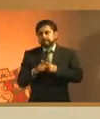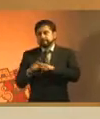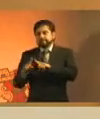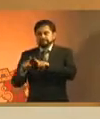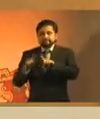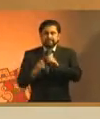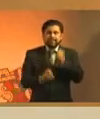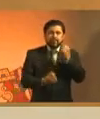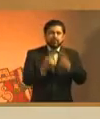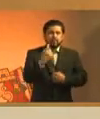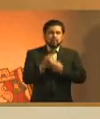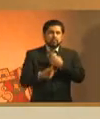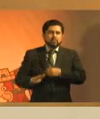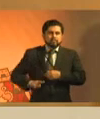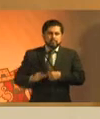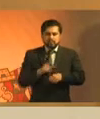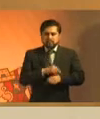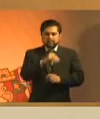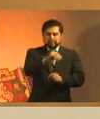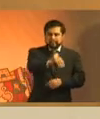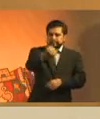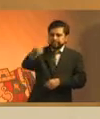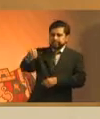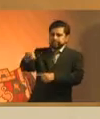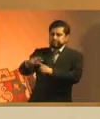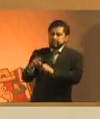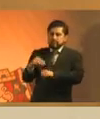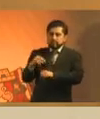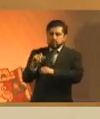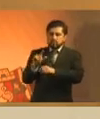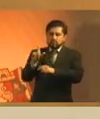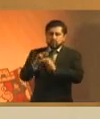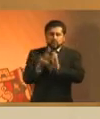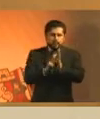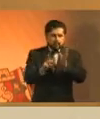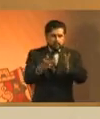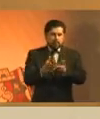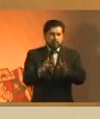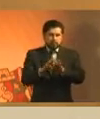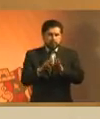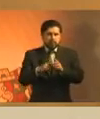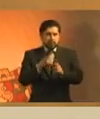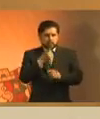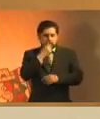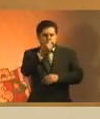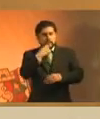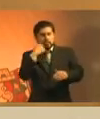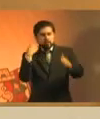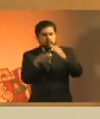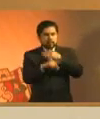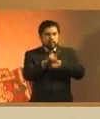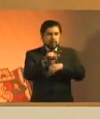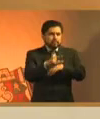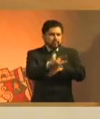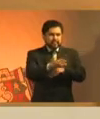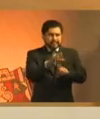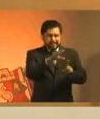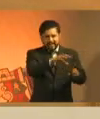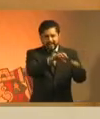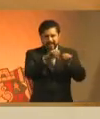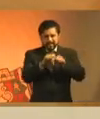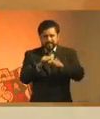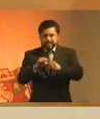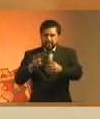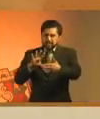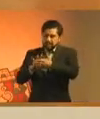impuestos el heraldo de motul es un periódico crítico denuncia al cacicazgo y lo meten a la cárcel segunda vez que